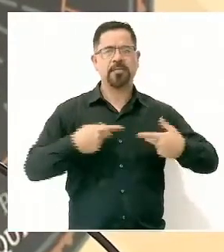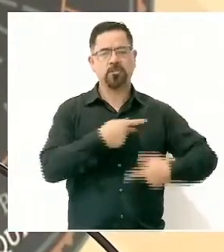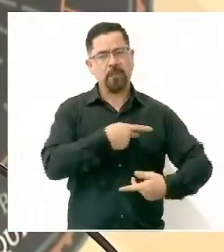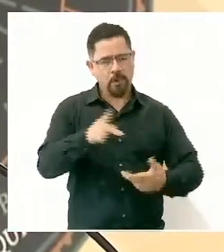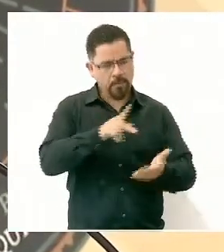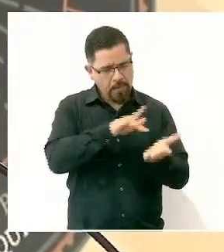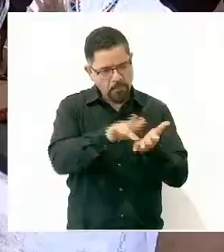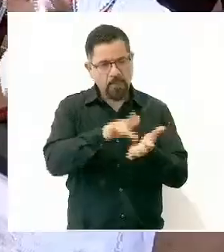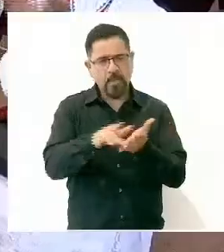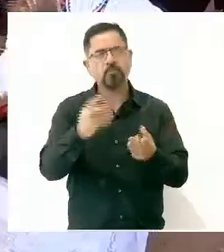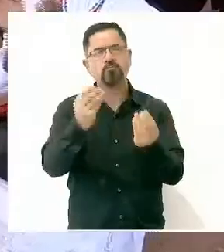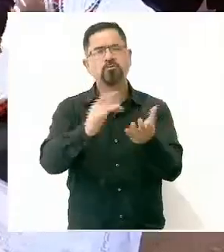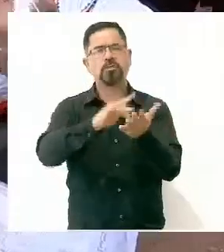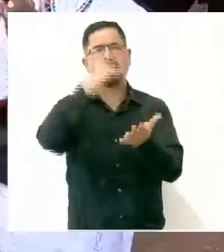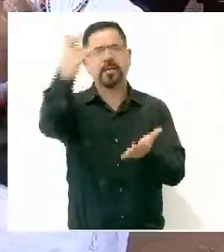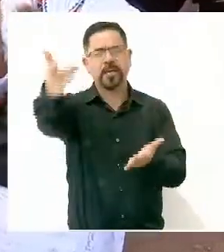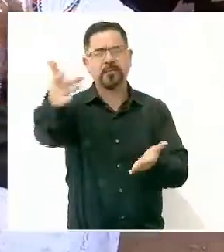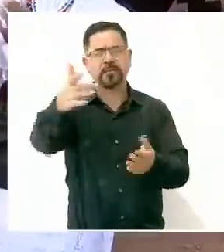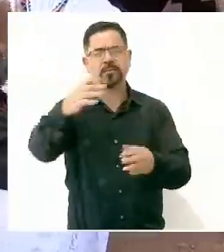amigas y amigos.